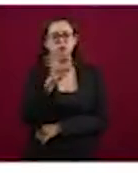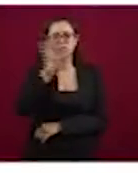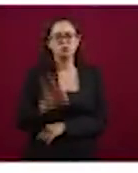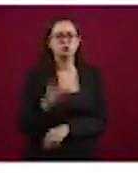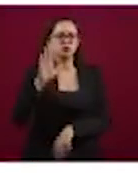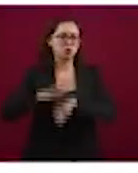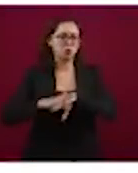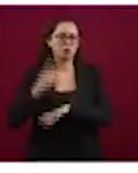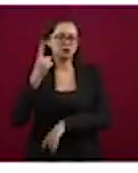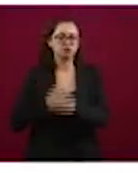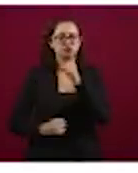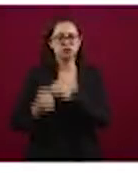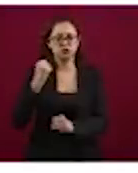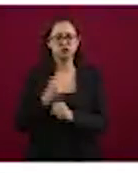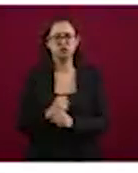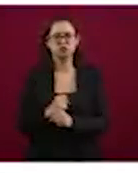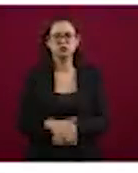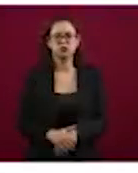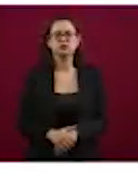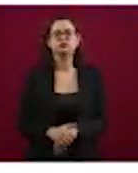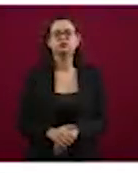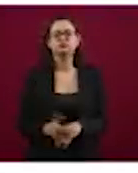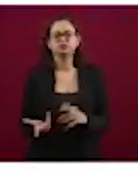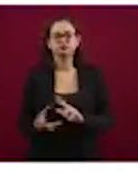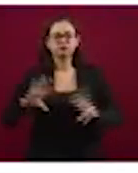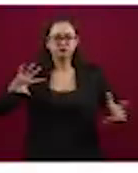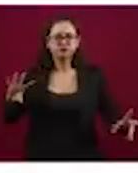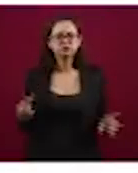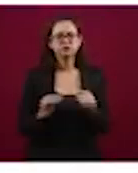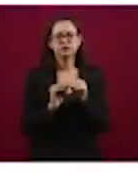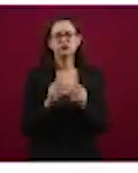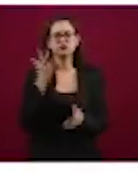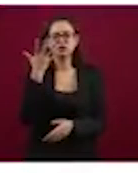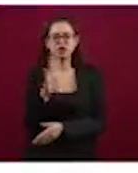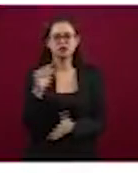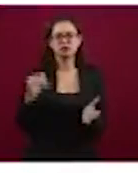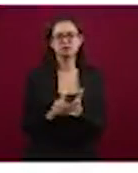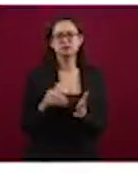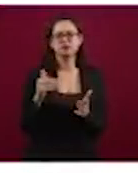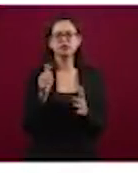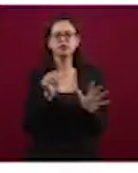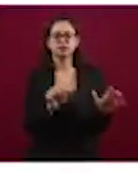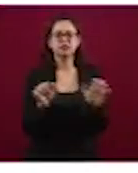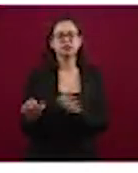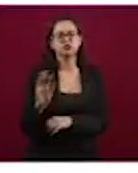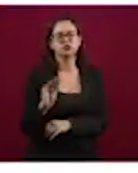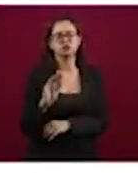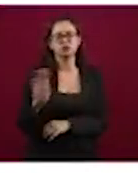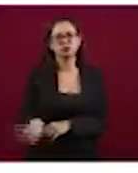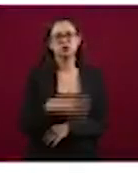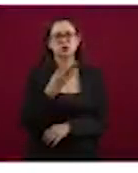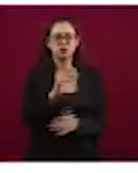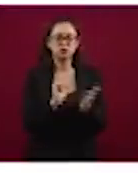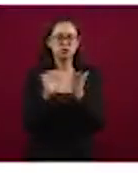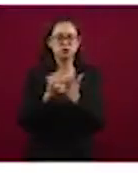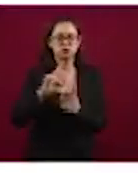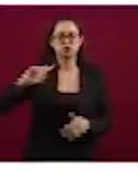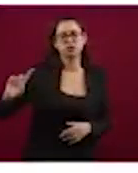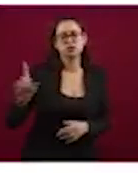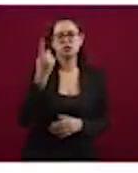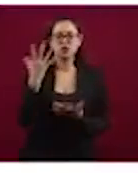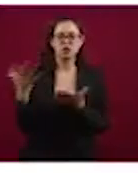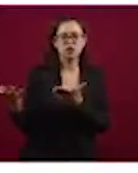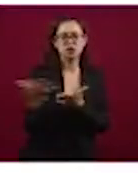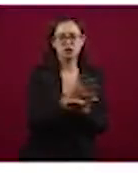El titular de la Secretaría de Turismo, Miguel Torruco, informó que de enero a agosto se registró una afluencia de 29.8 millones de